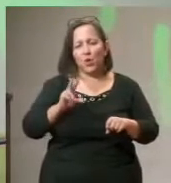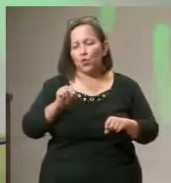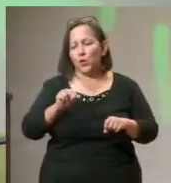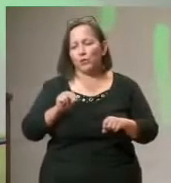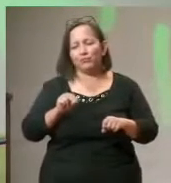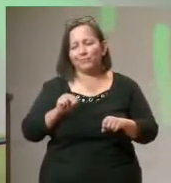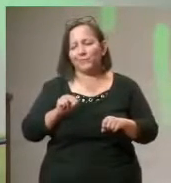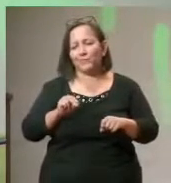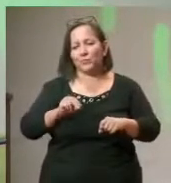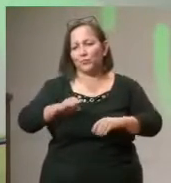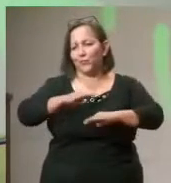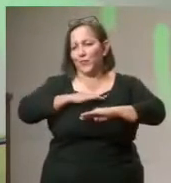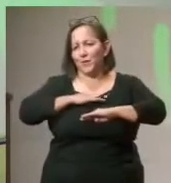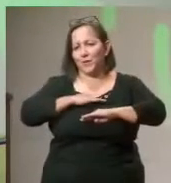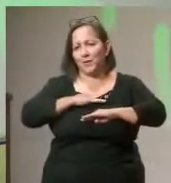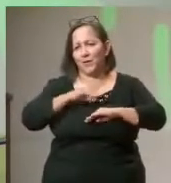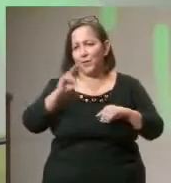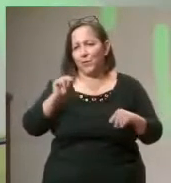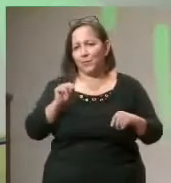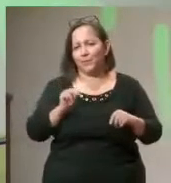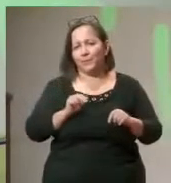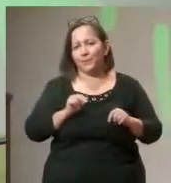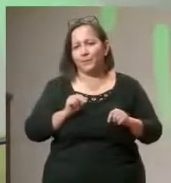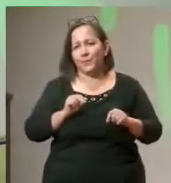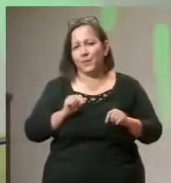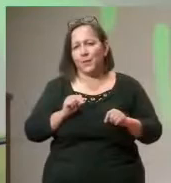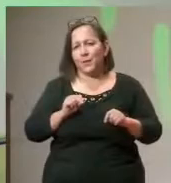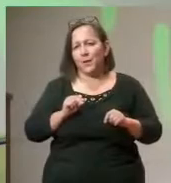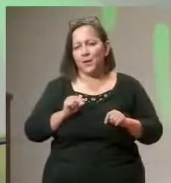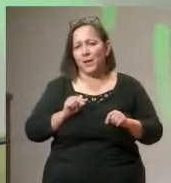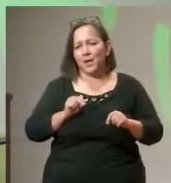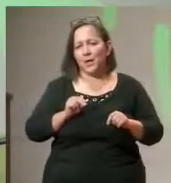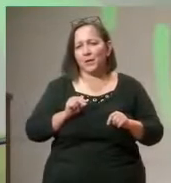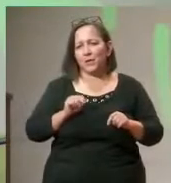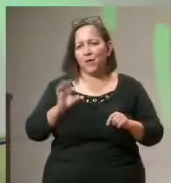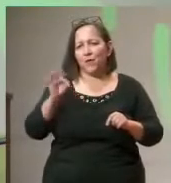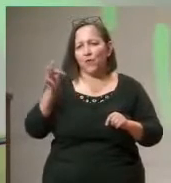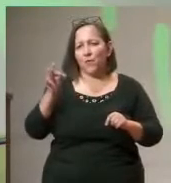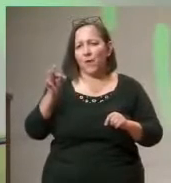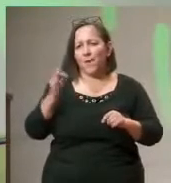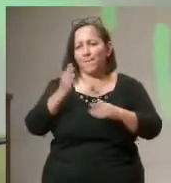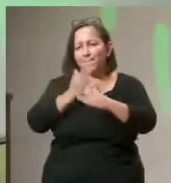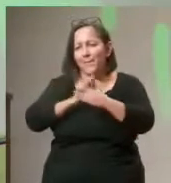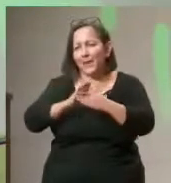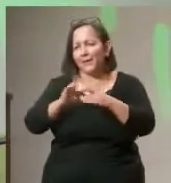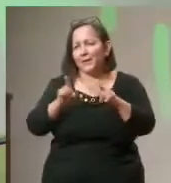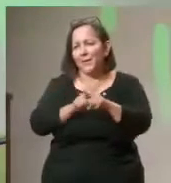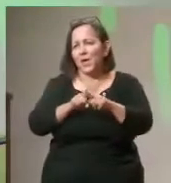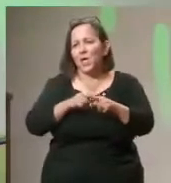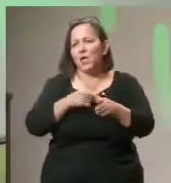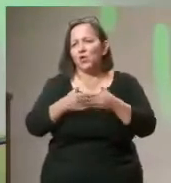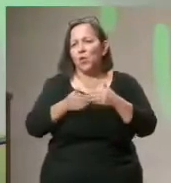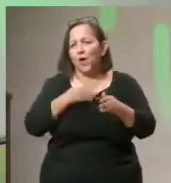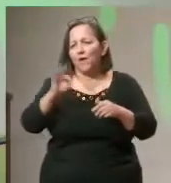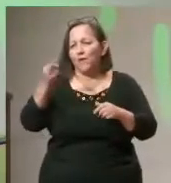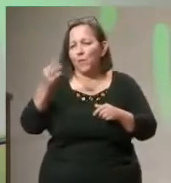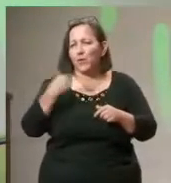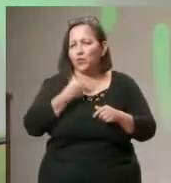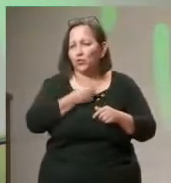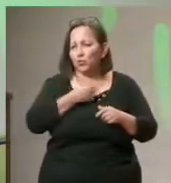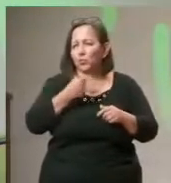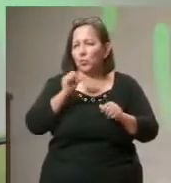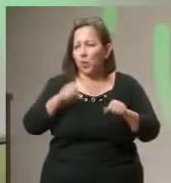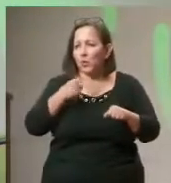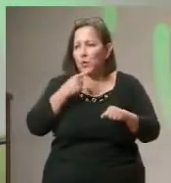sistema eficiente, no es un sistema parcial, y de todas maneras, aunque nosotros pudiéramos decir